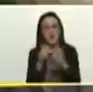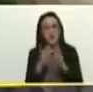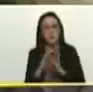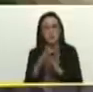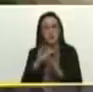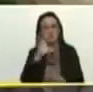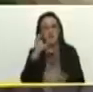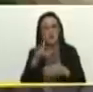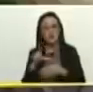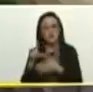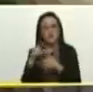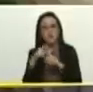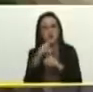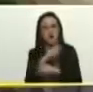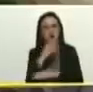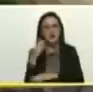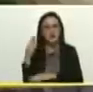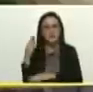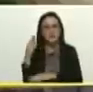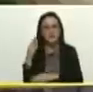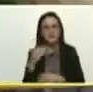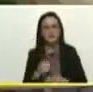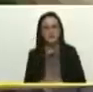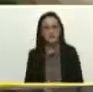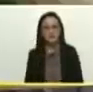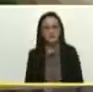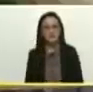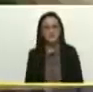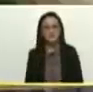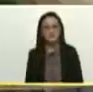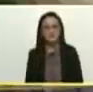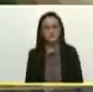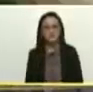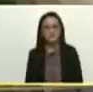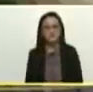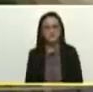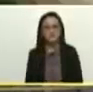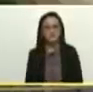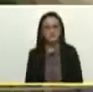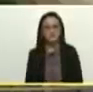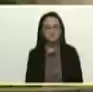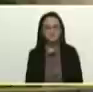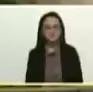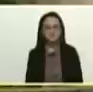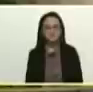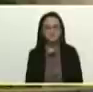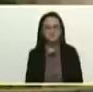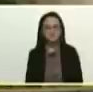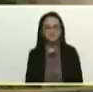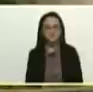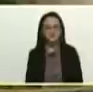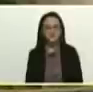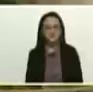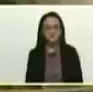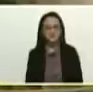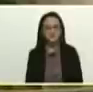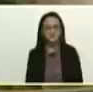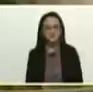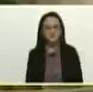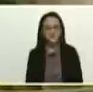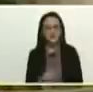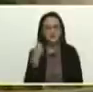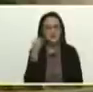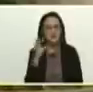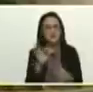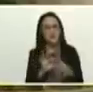Estados Latinoamericanos y Caribeños, pienso que la